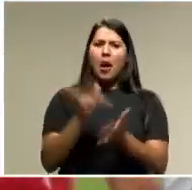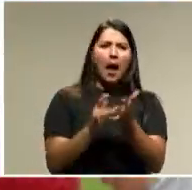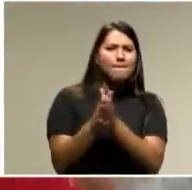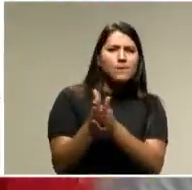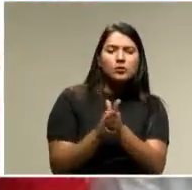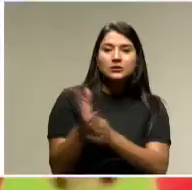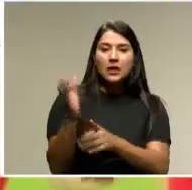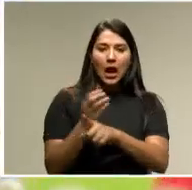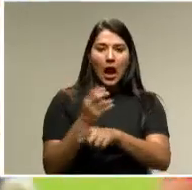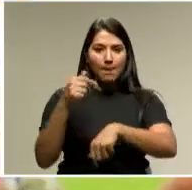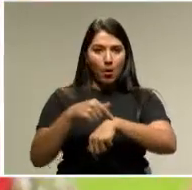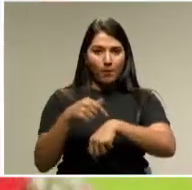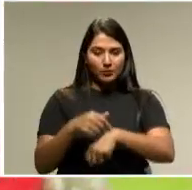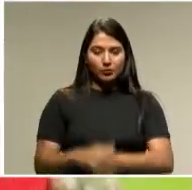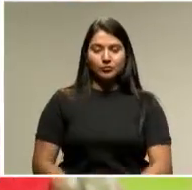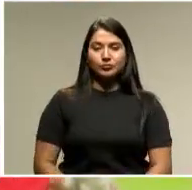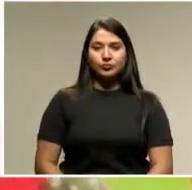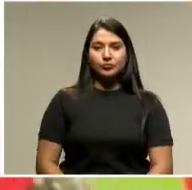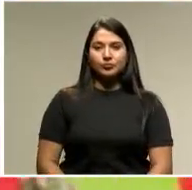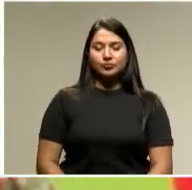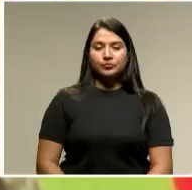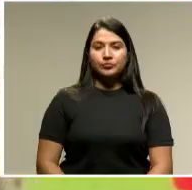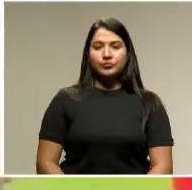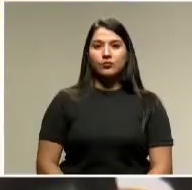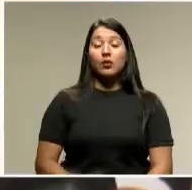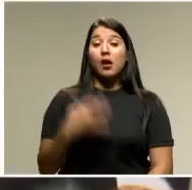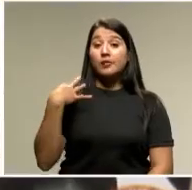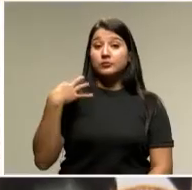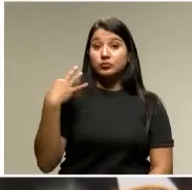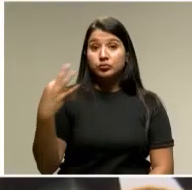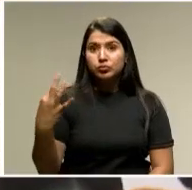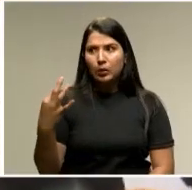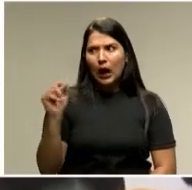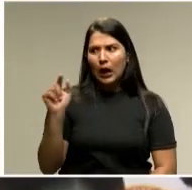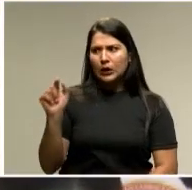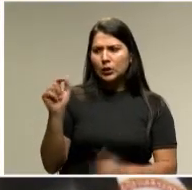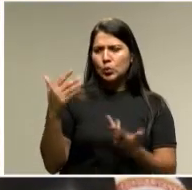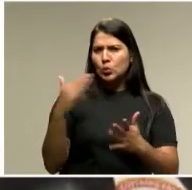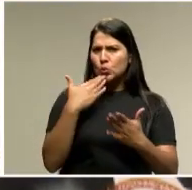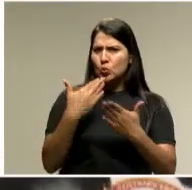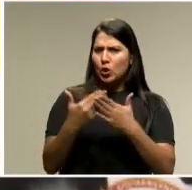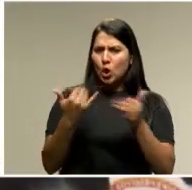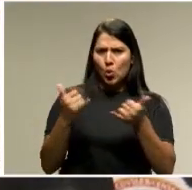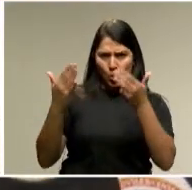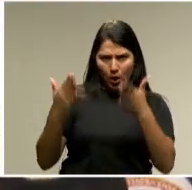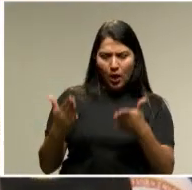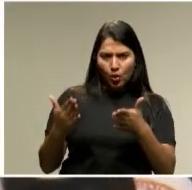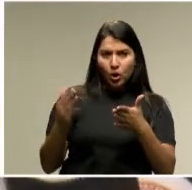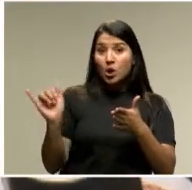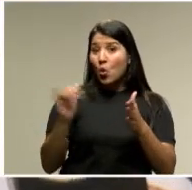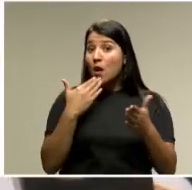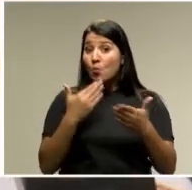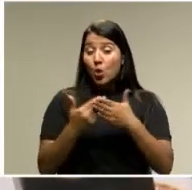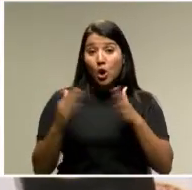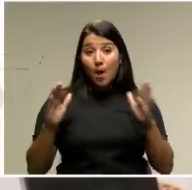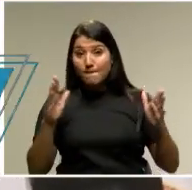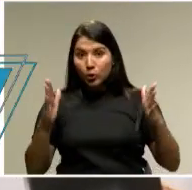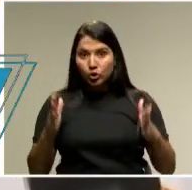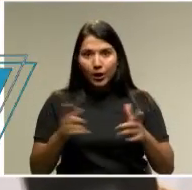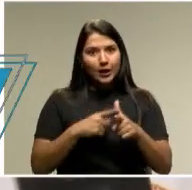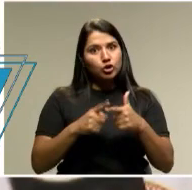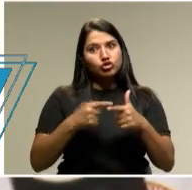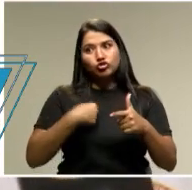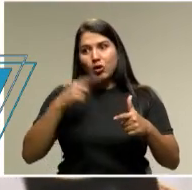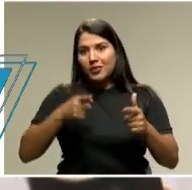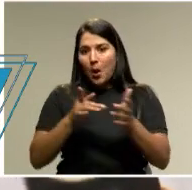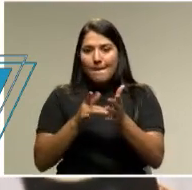cada instante de este microciclo. La convocatoria de grandes jugadores, al igual que porteros, y entonces creo que hay que sacarle